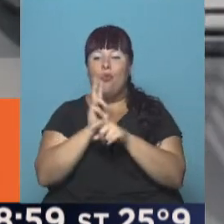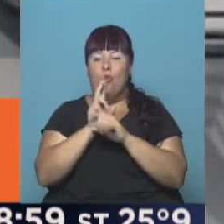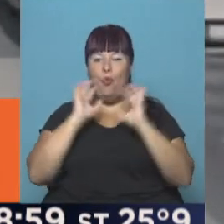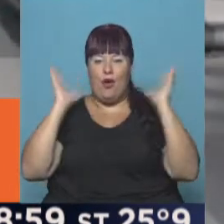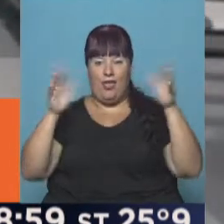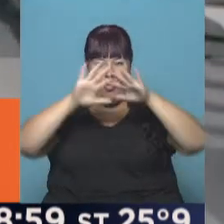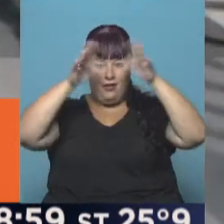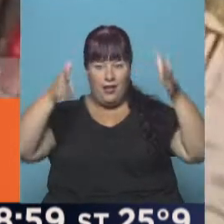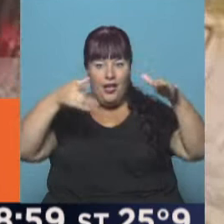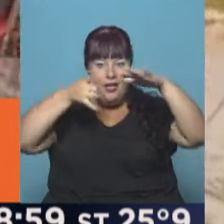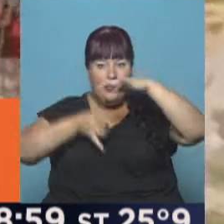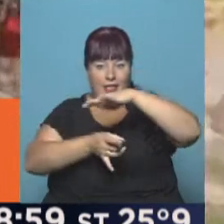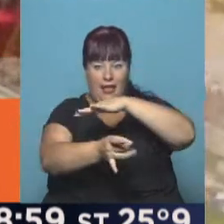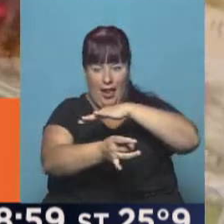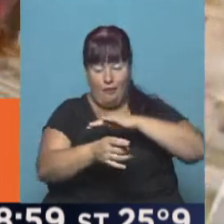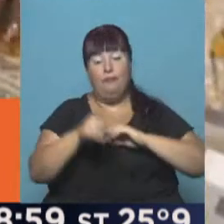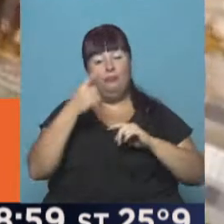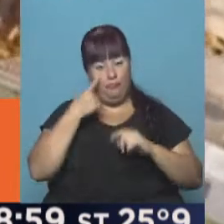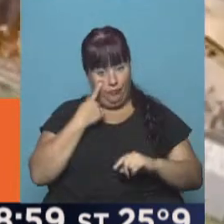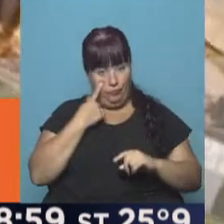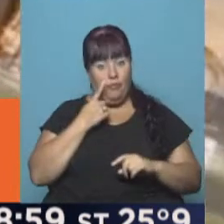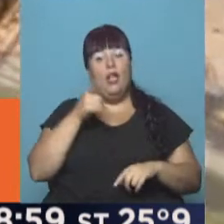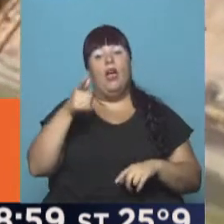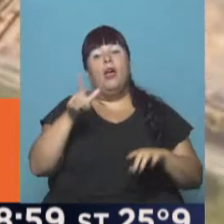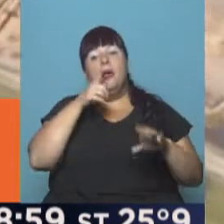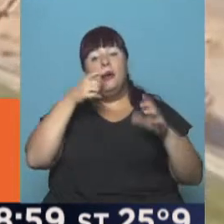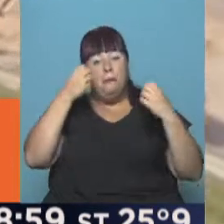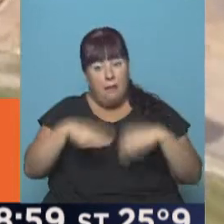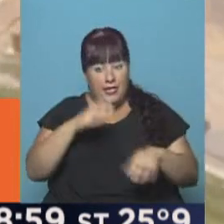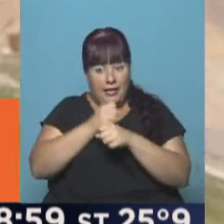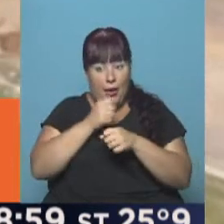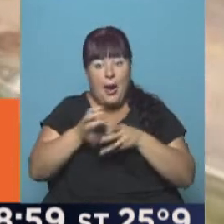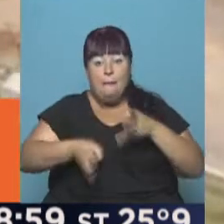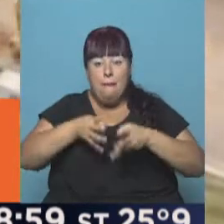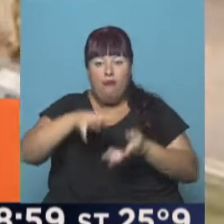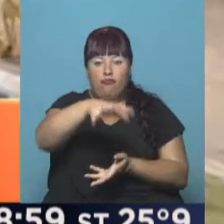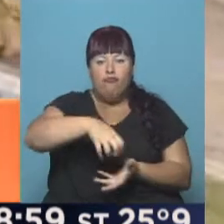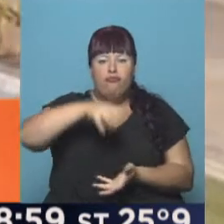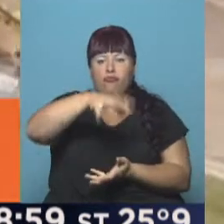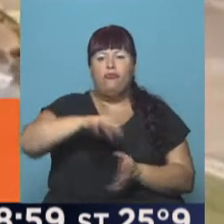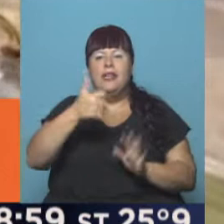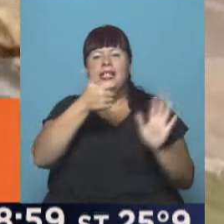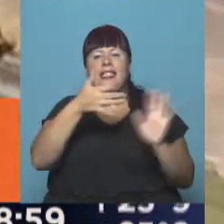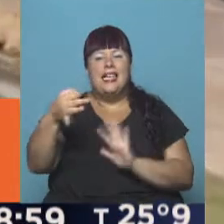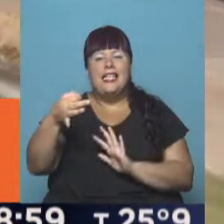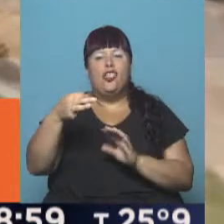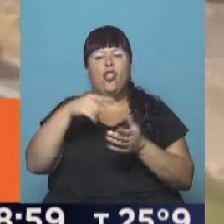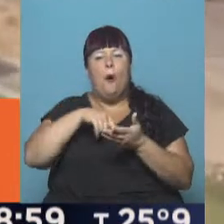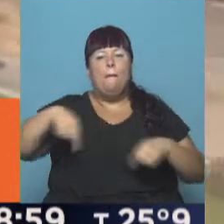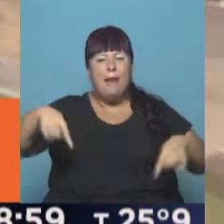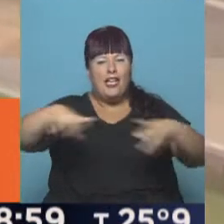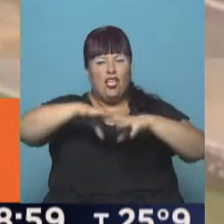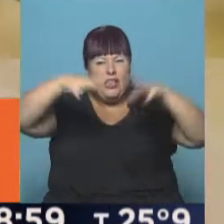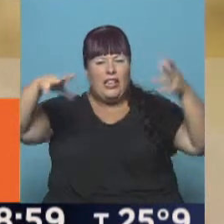la estructura y va a pasar el tren. Atención. Desde su puesta en funcionamiento, la máquina extrae un promedio de 600 metros cúbicos